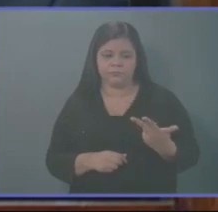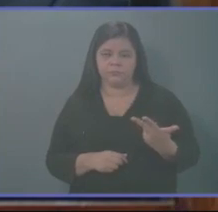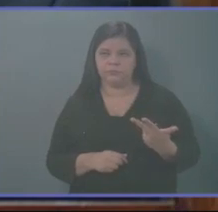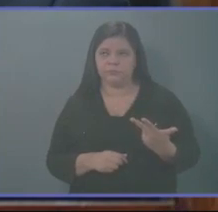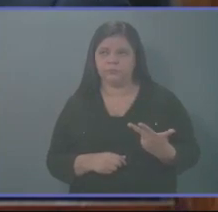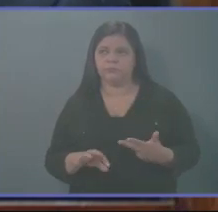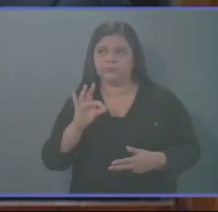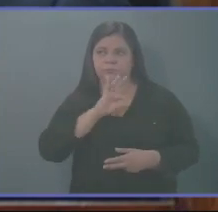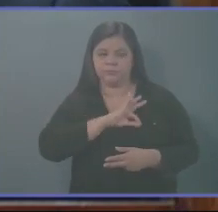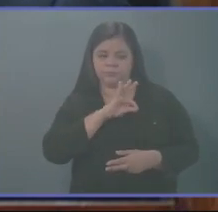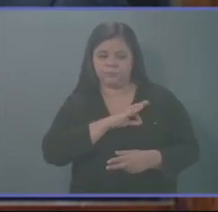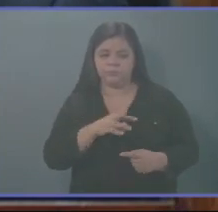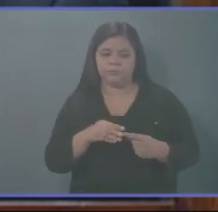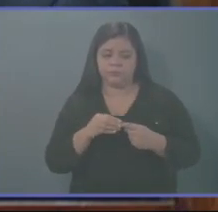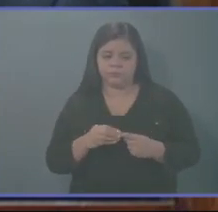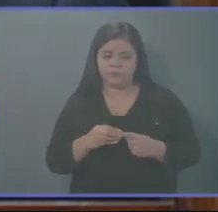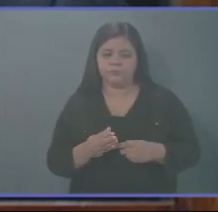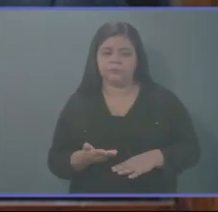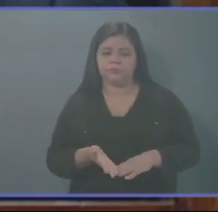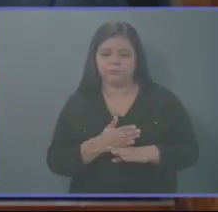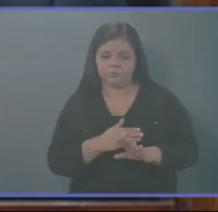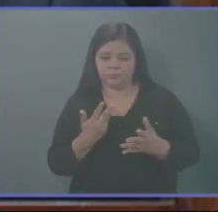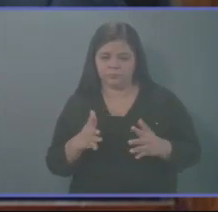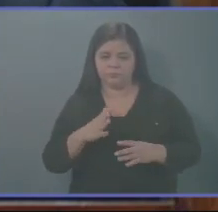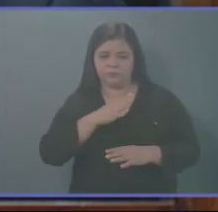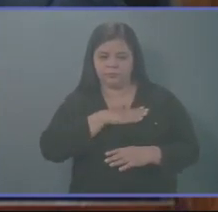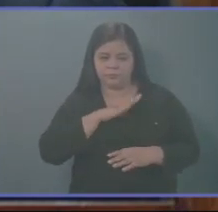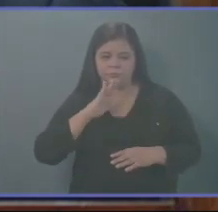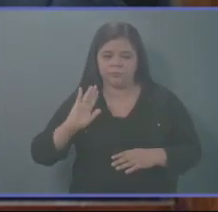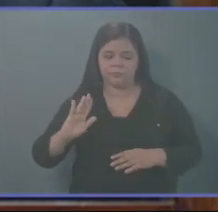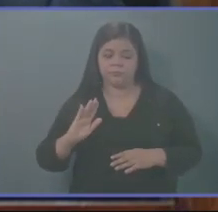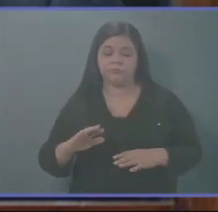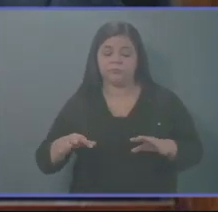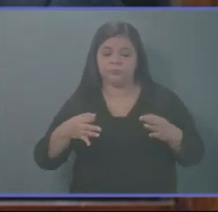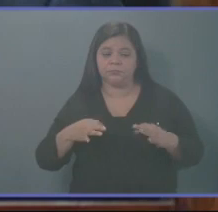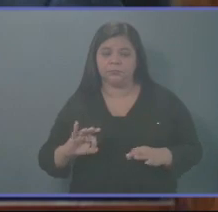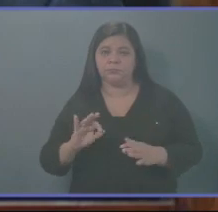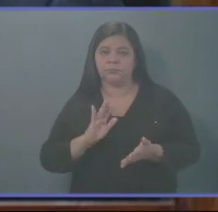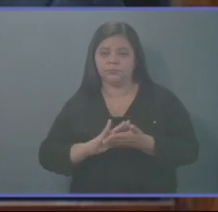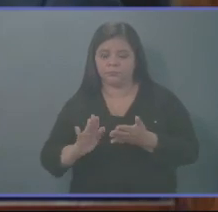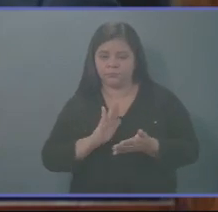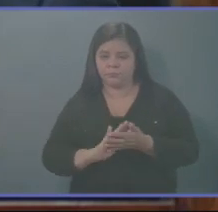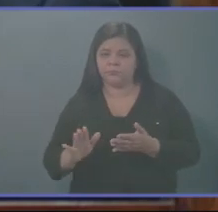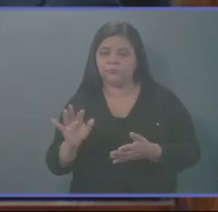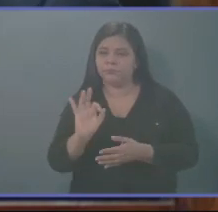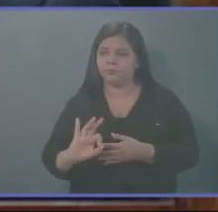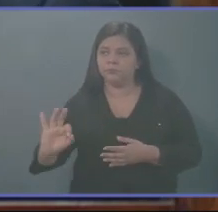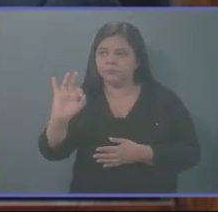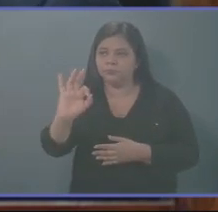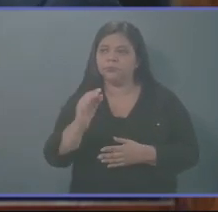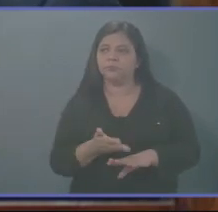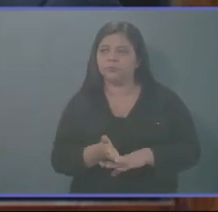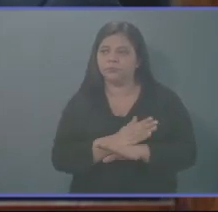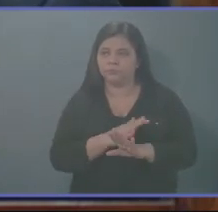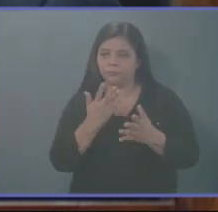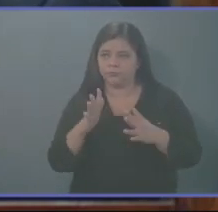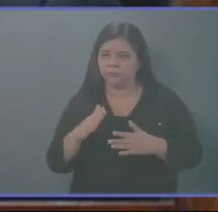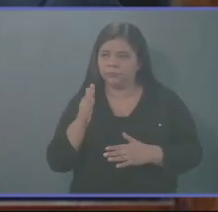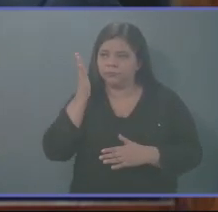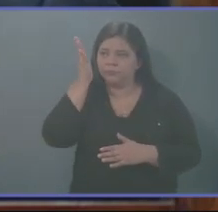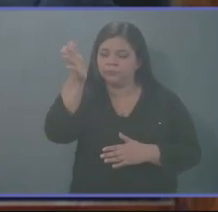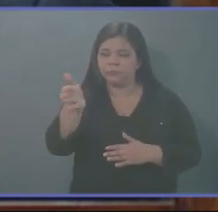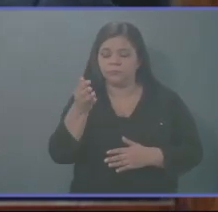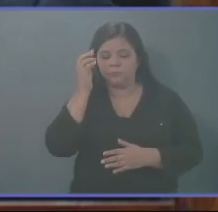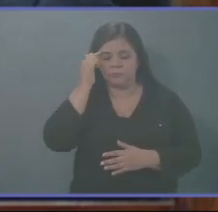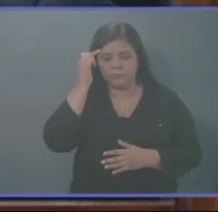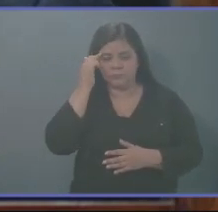Ofertas de beneficios particulares prometidas. Se entiende que la forma de pago es una mejora que en este caso se proyecta a ser recibido a futuro por